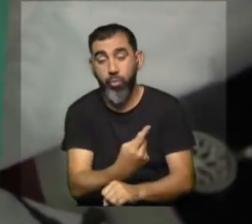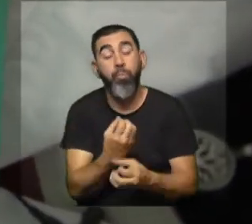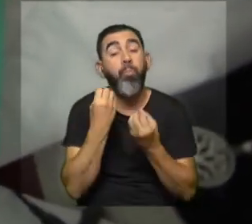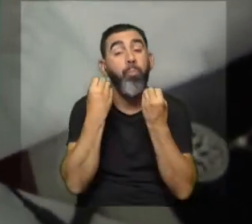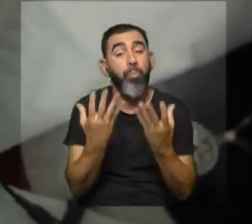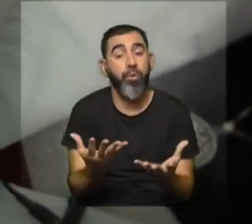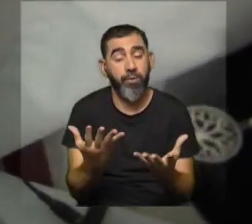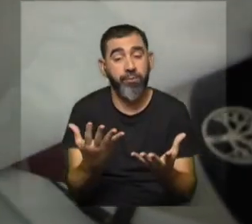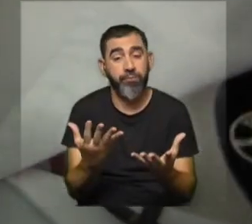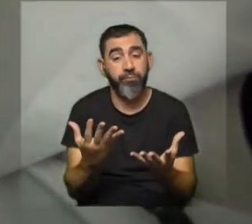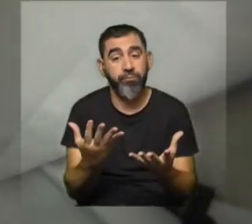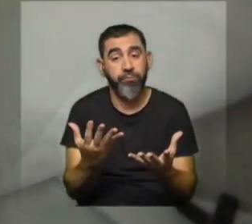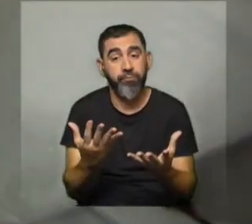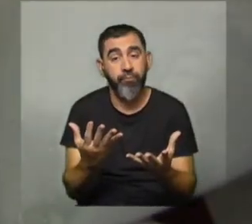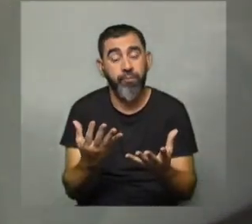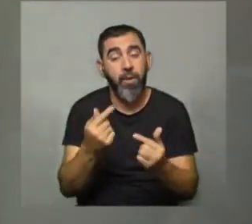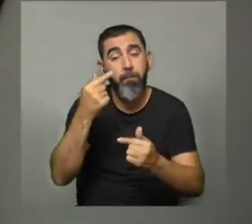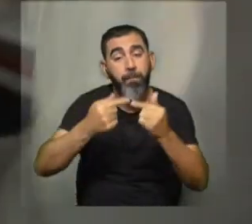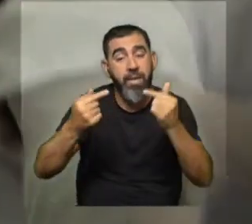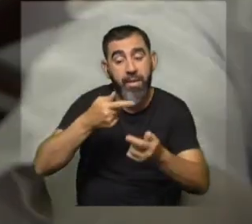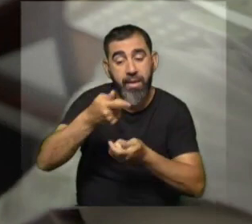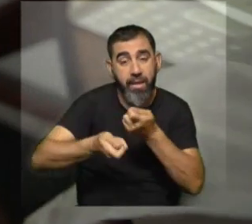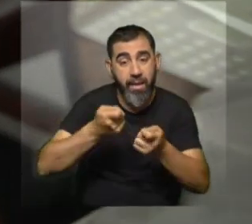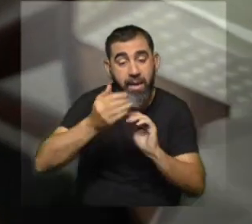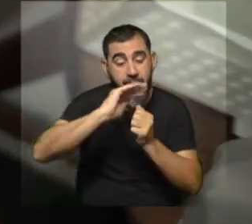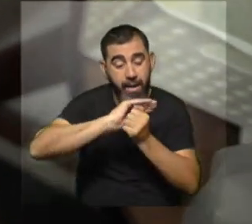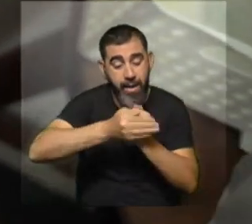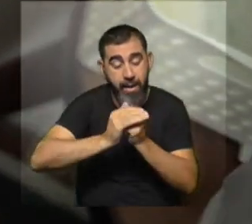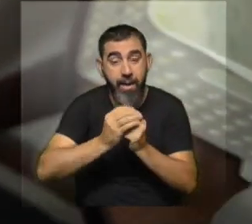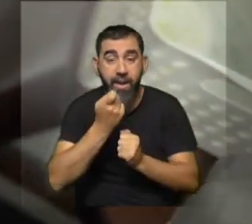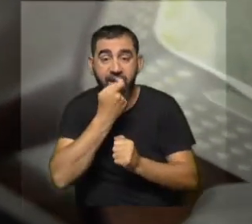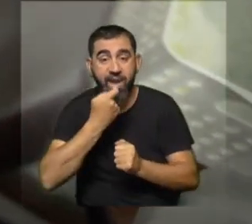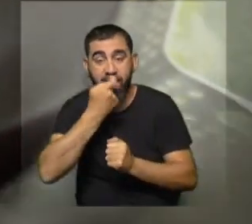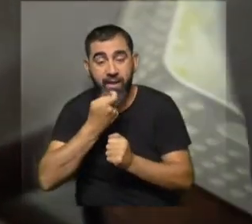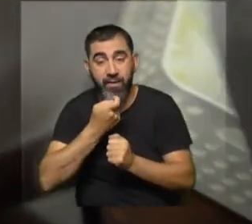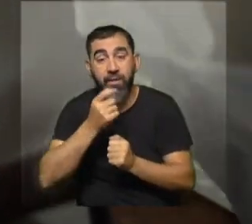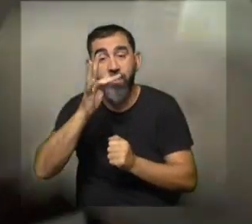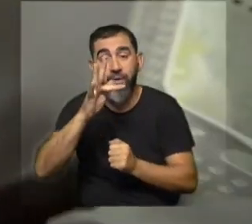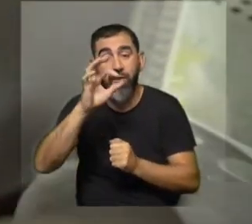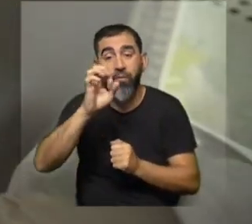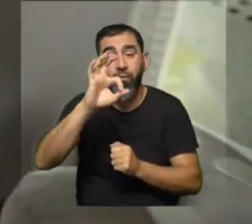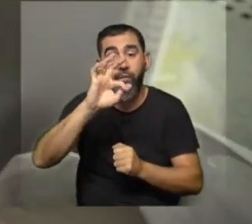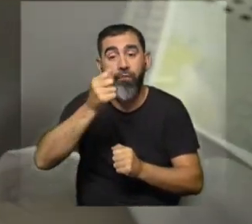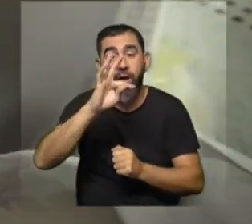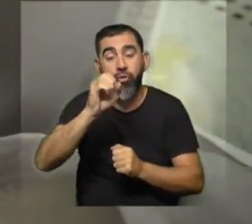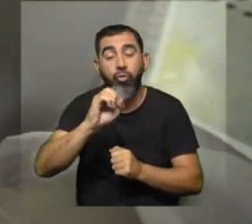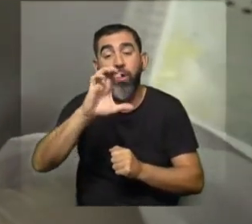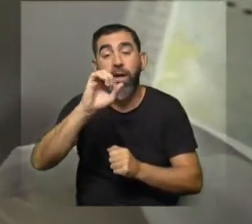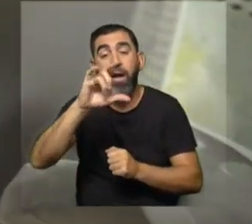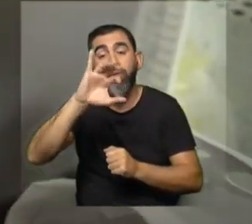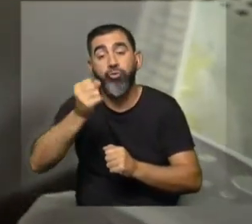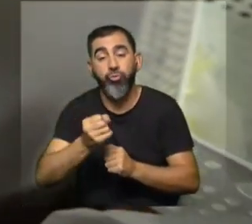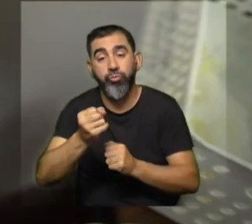que el mineral que está formando el esmalte es un mineral de fosfato de calcio y con él se hace